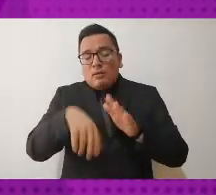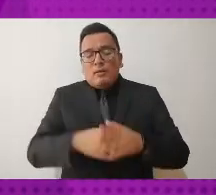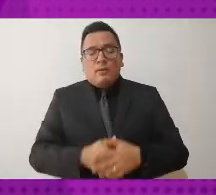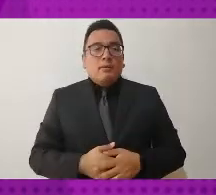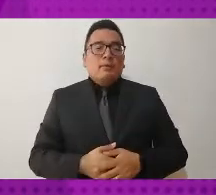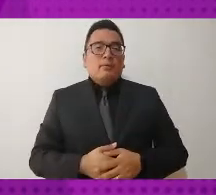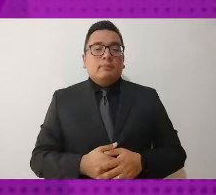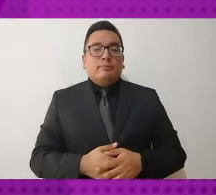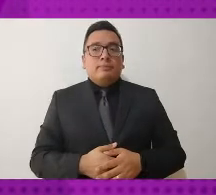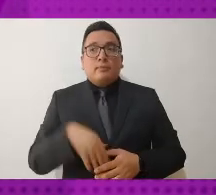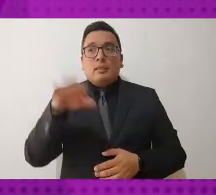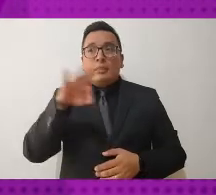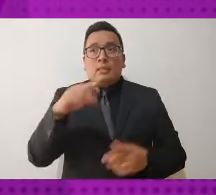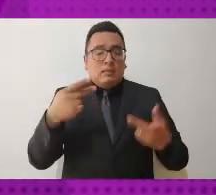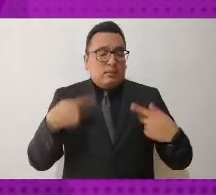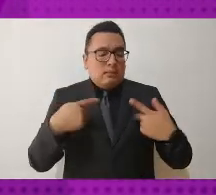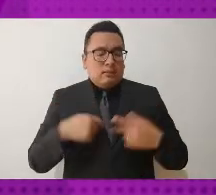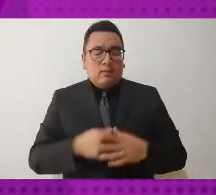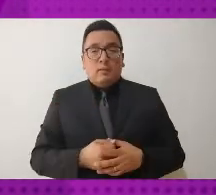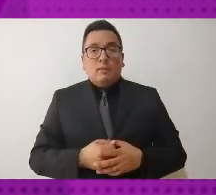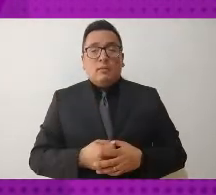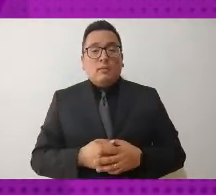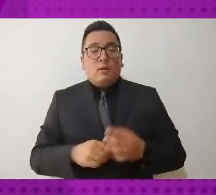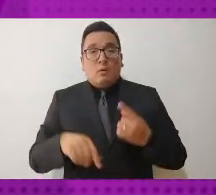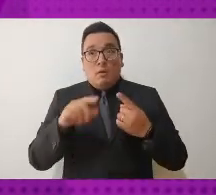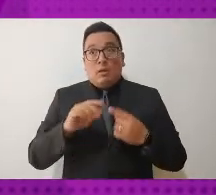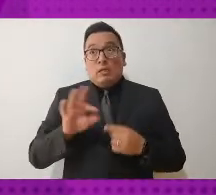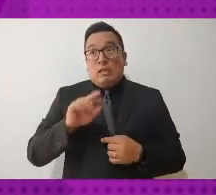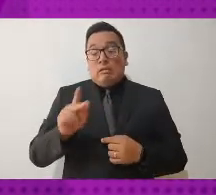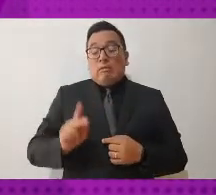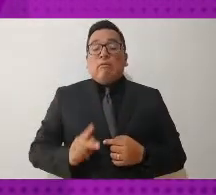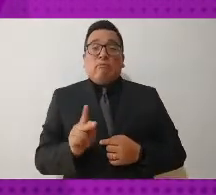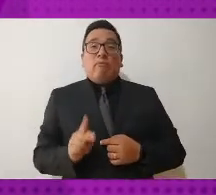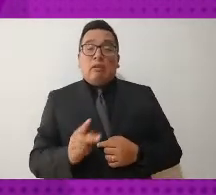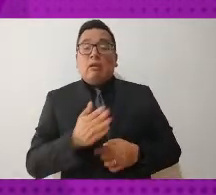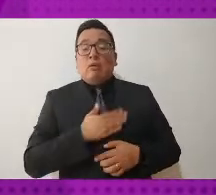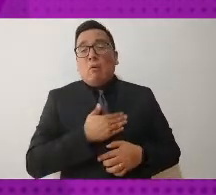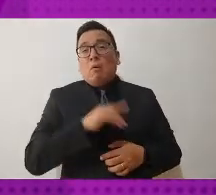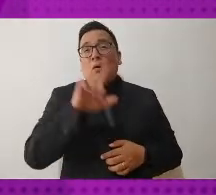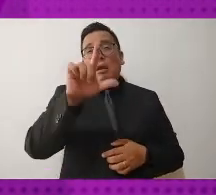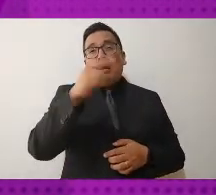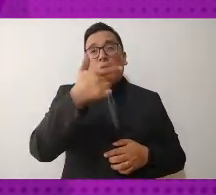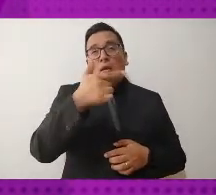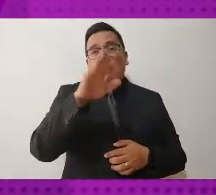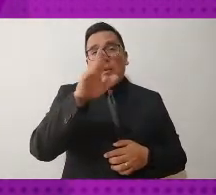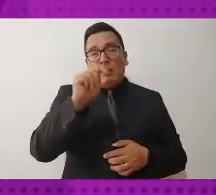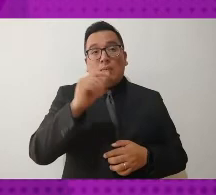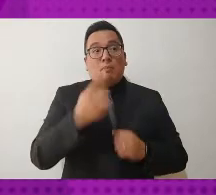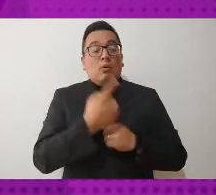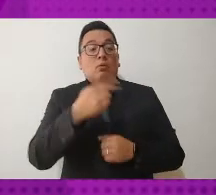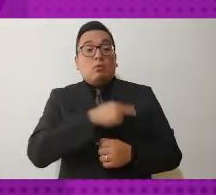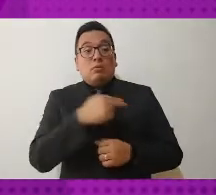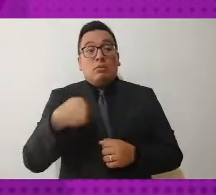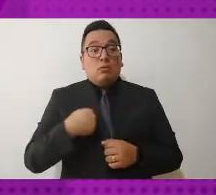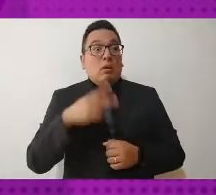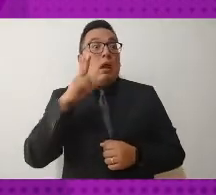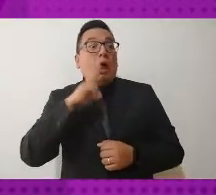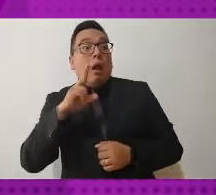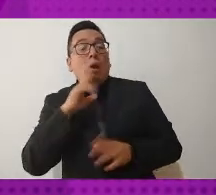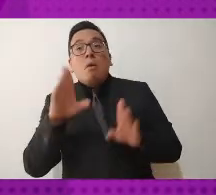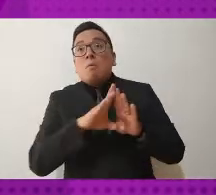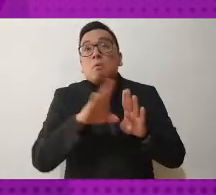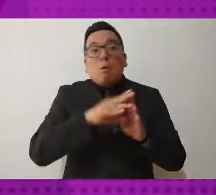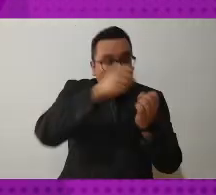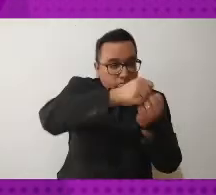si una persona se hace pasar por lgbt Porque si bien no podemos pedir que pues cómo